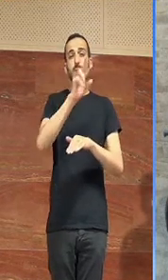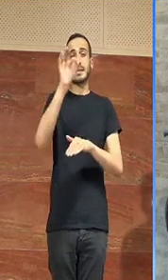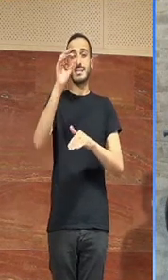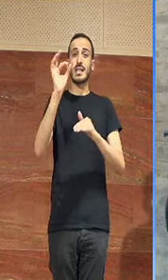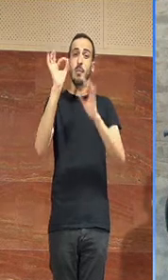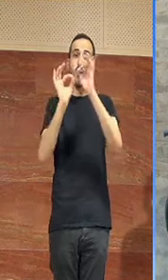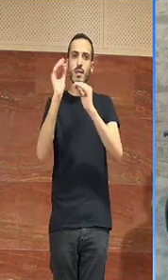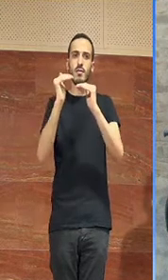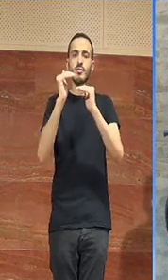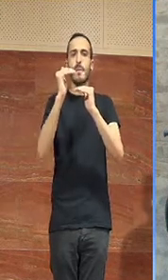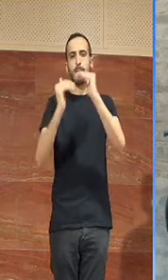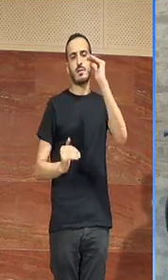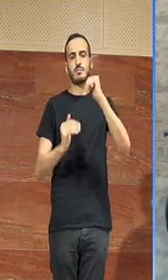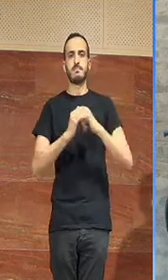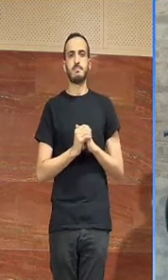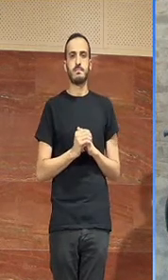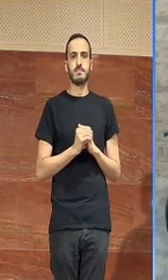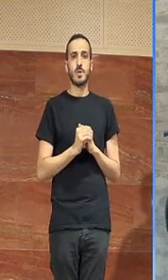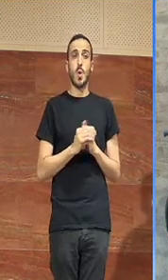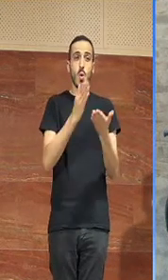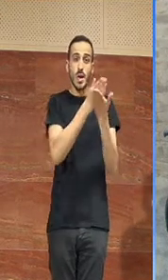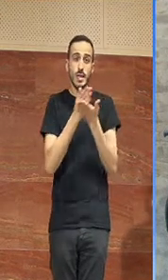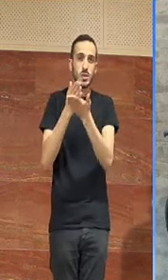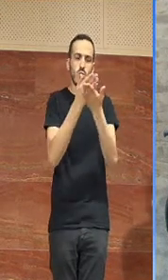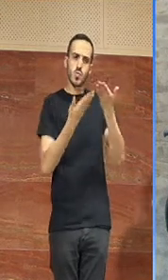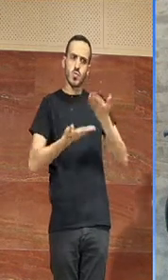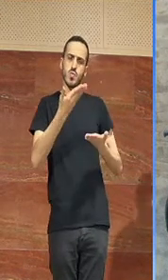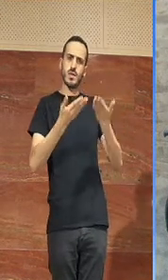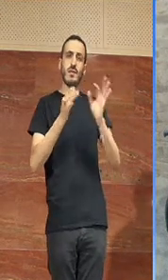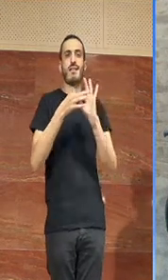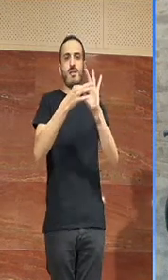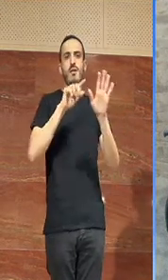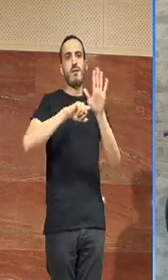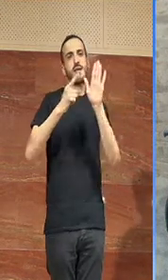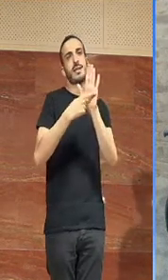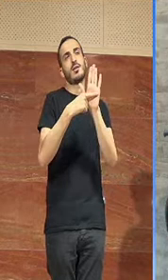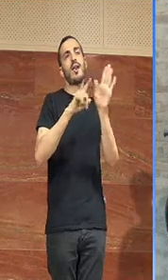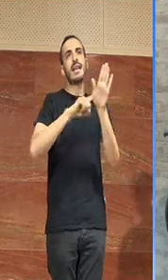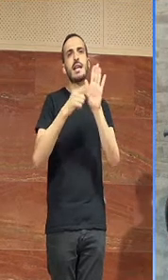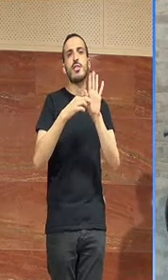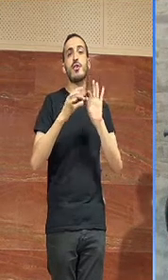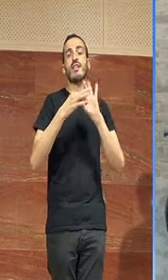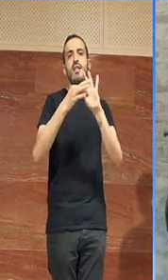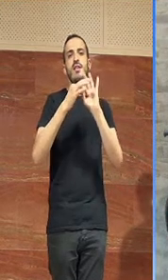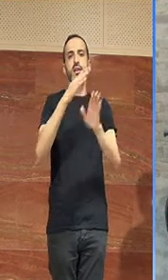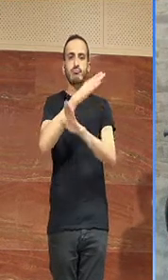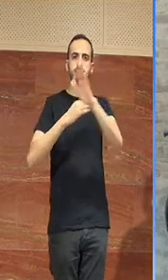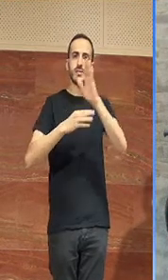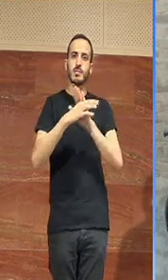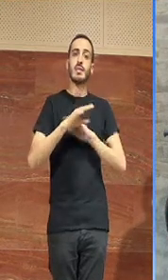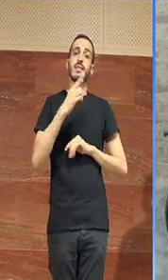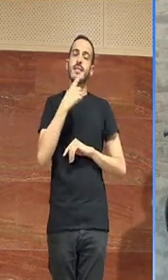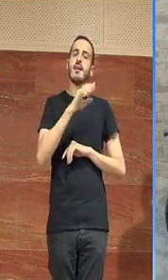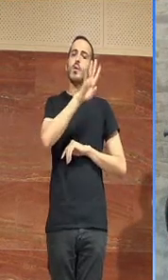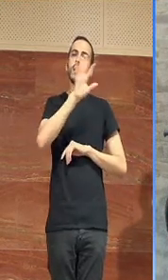20%. Y los estudios comparativos sobre legislación en materia de discapacidad dice que solamente 45 países